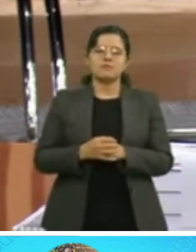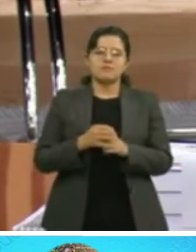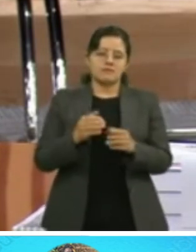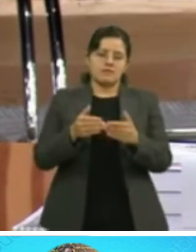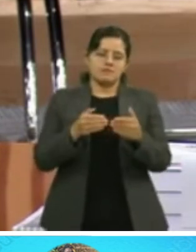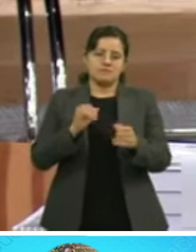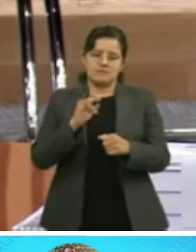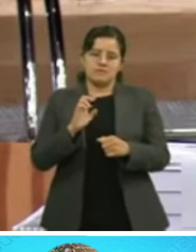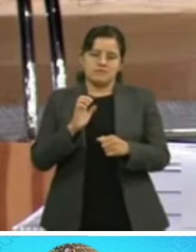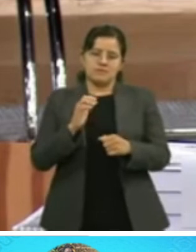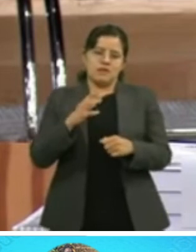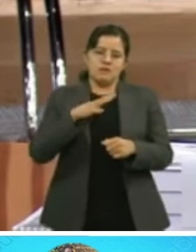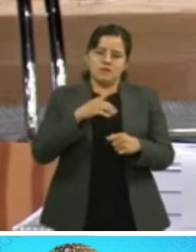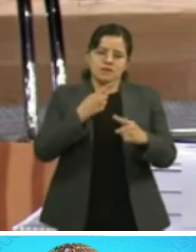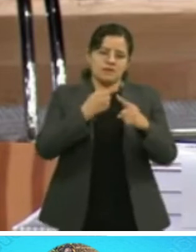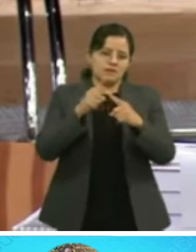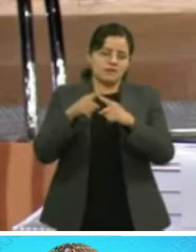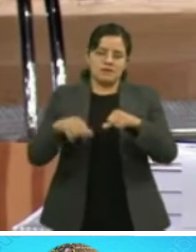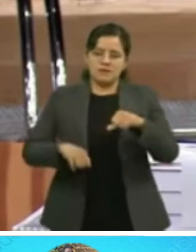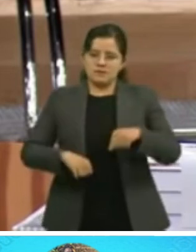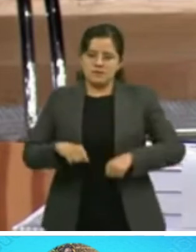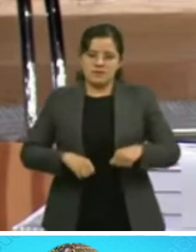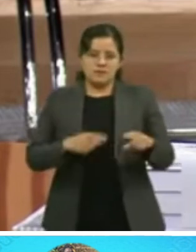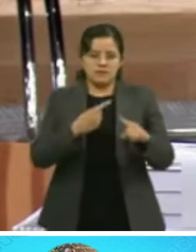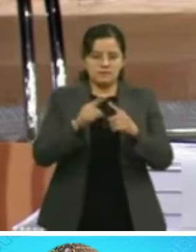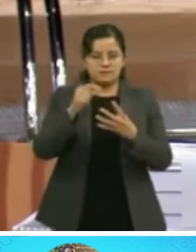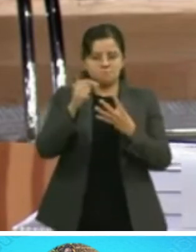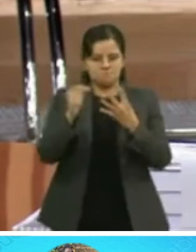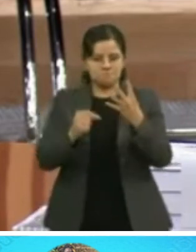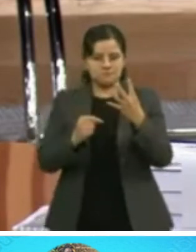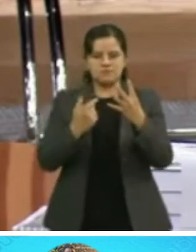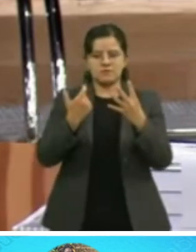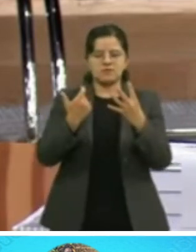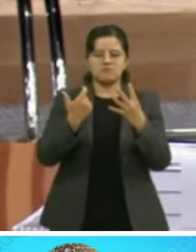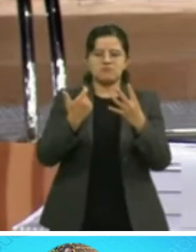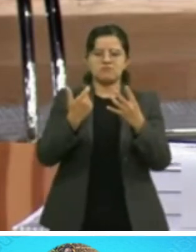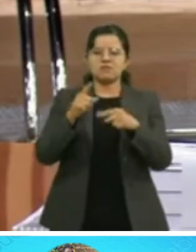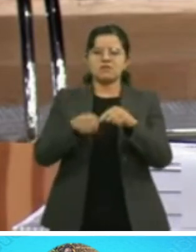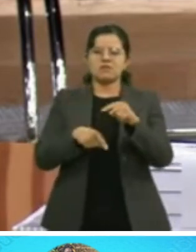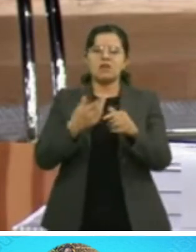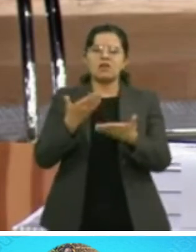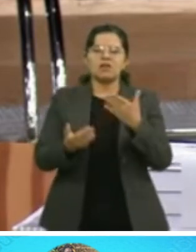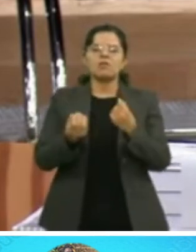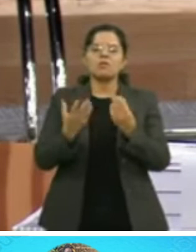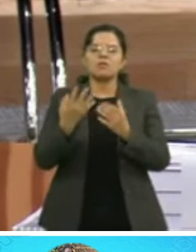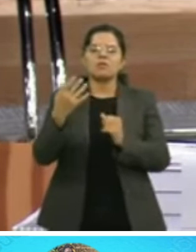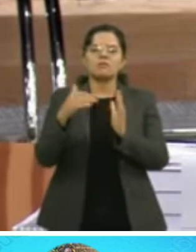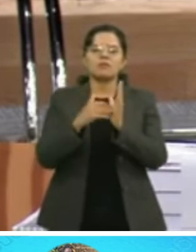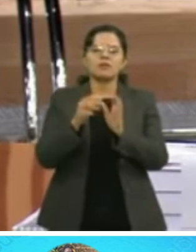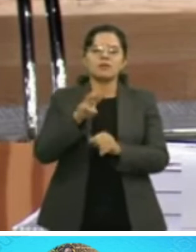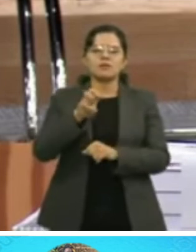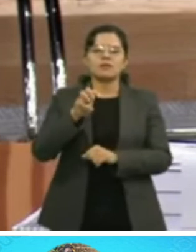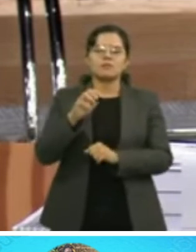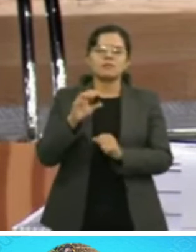presupuestado por el INE para todas las demás funciones y gastos que tiene que hacer, le quedarían solo 4.350